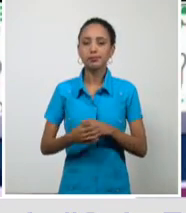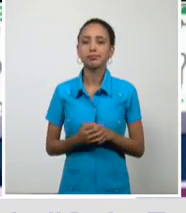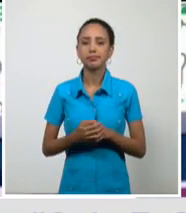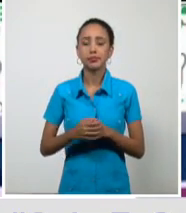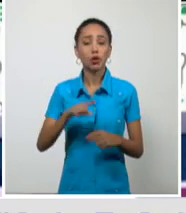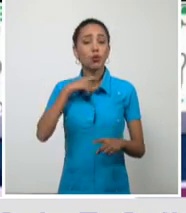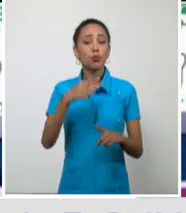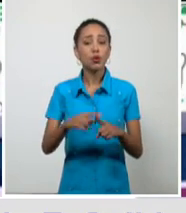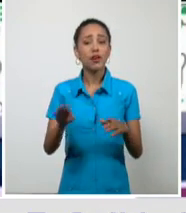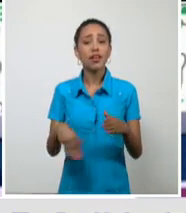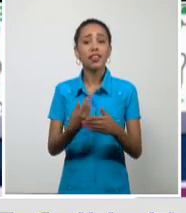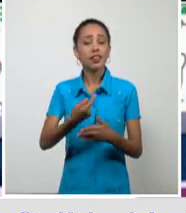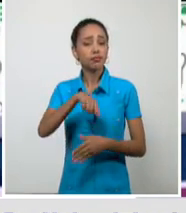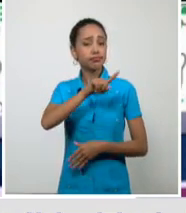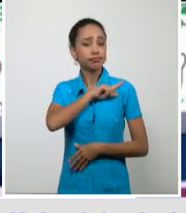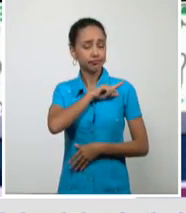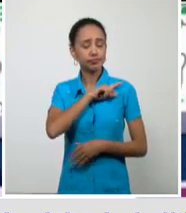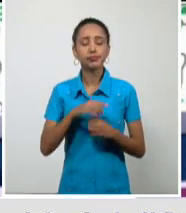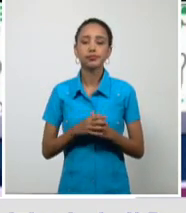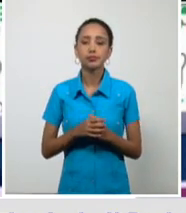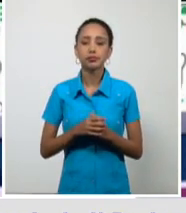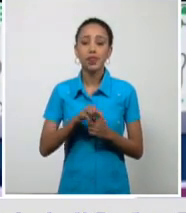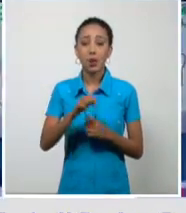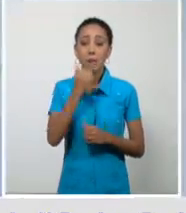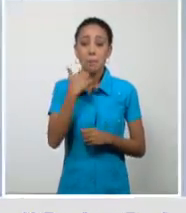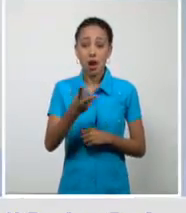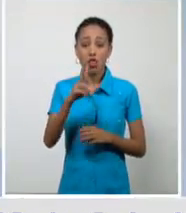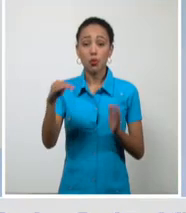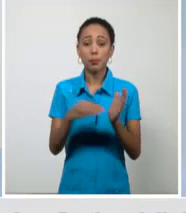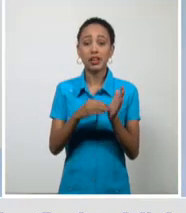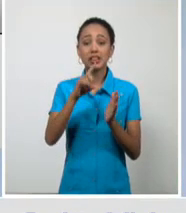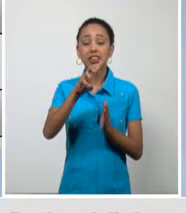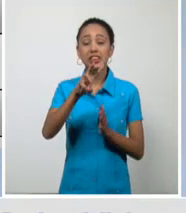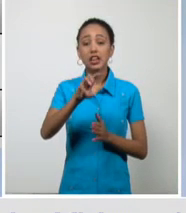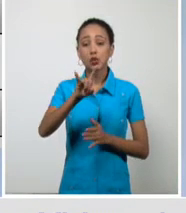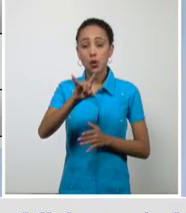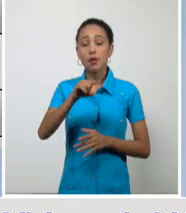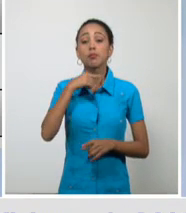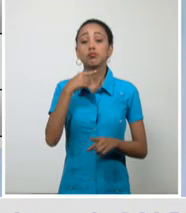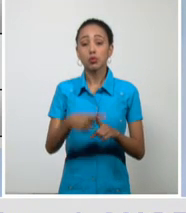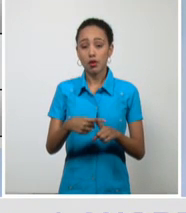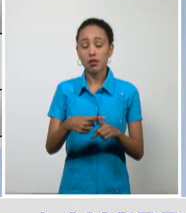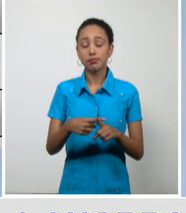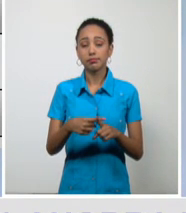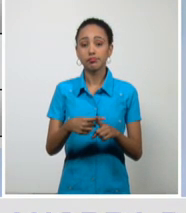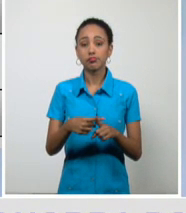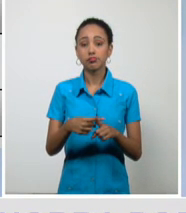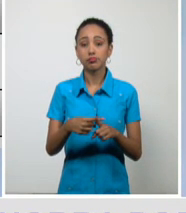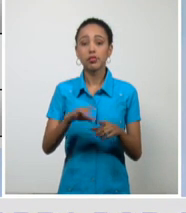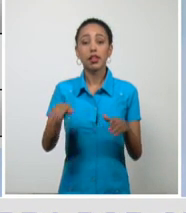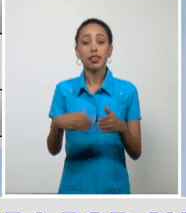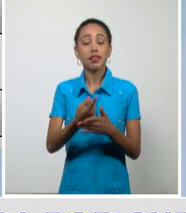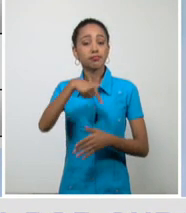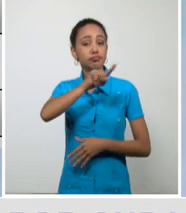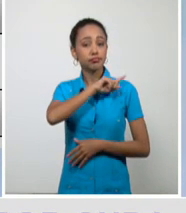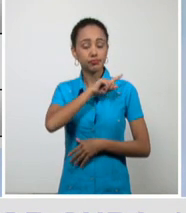el día de ayer ascendieron a 2.039 muestras estudiadas en la jornada de